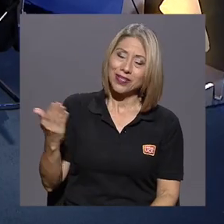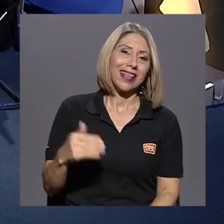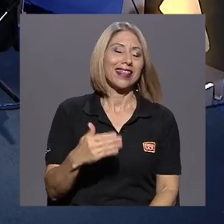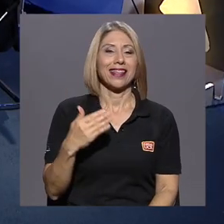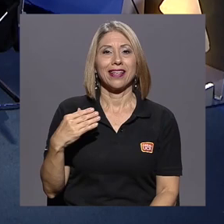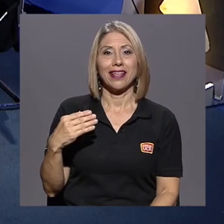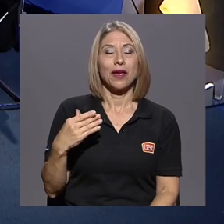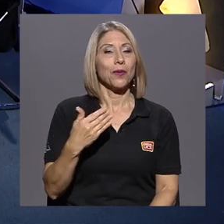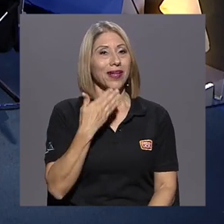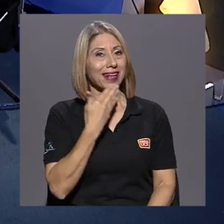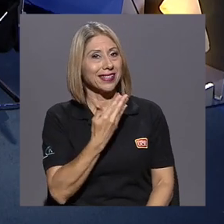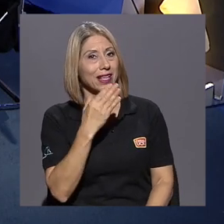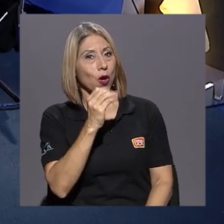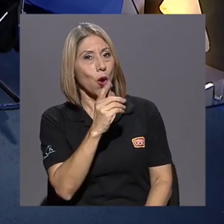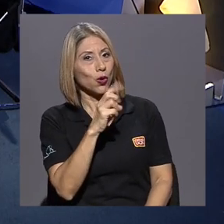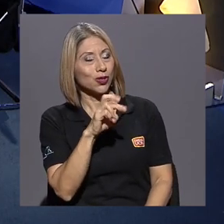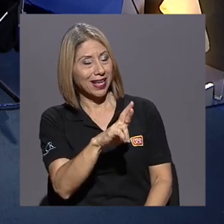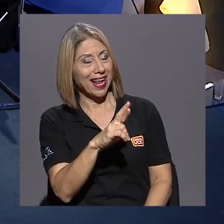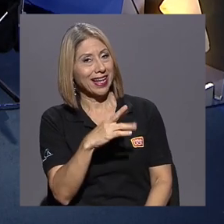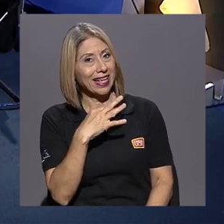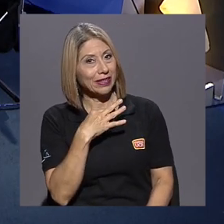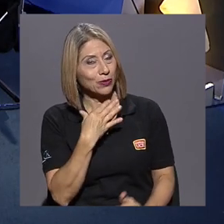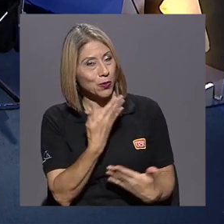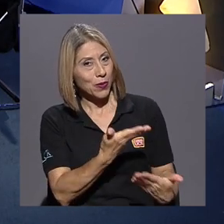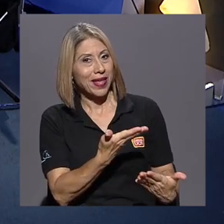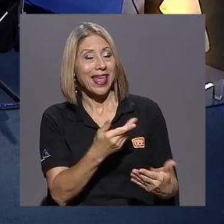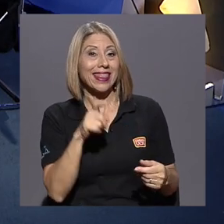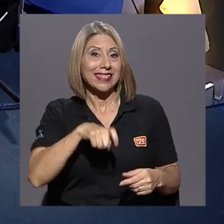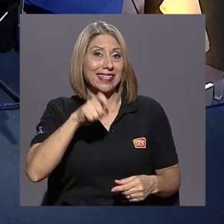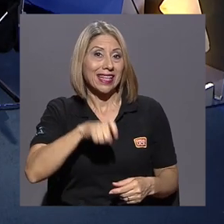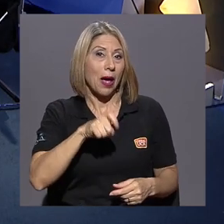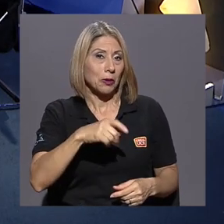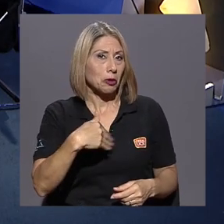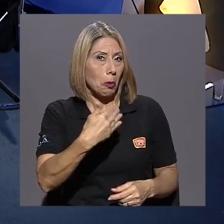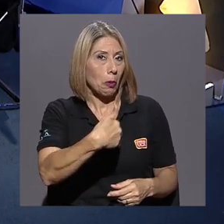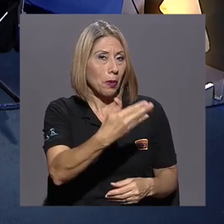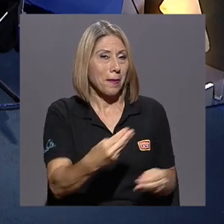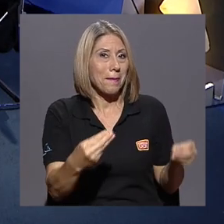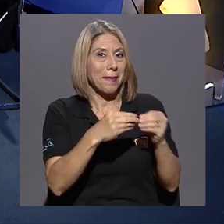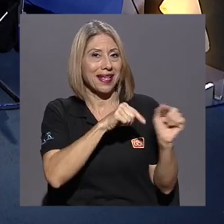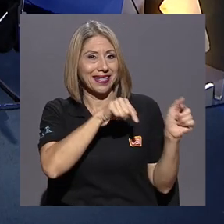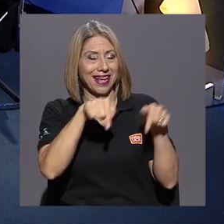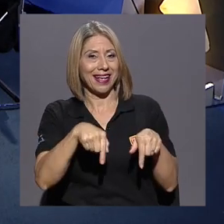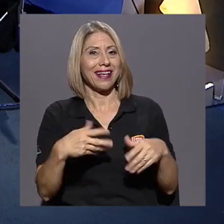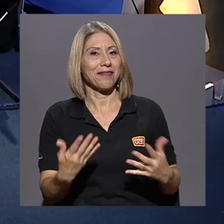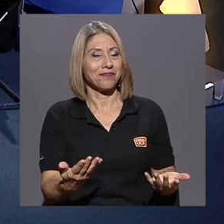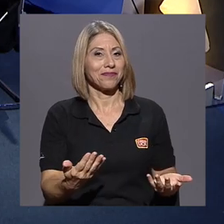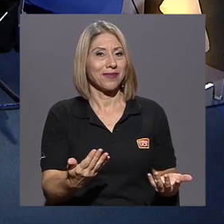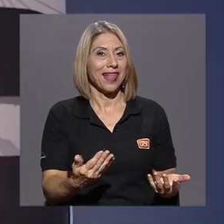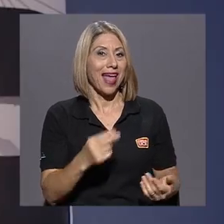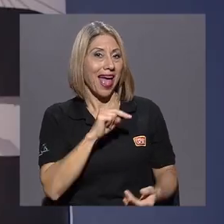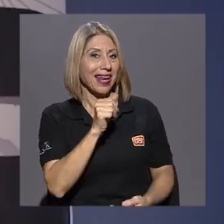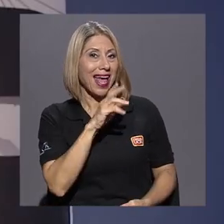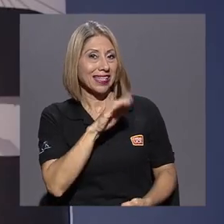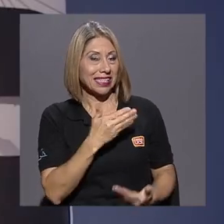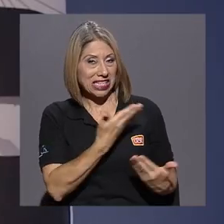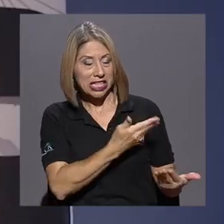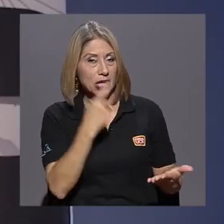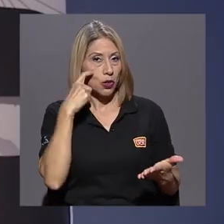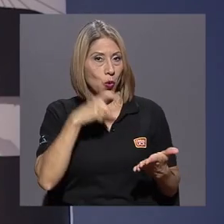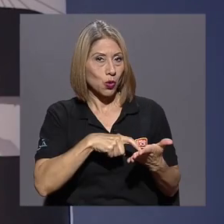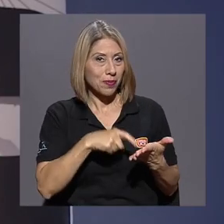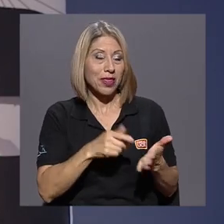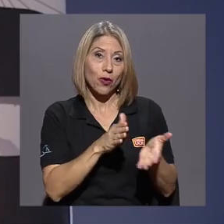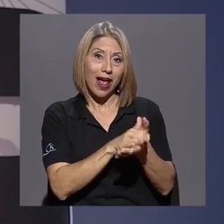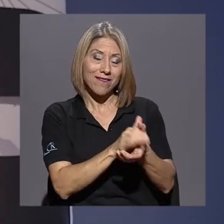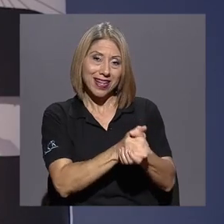por invitarnos. Don Oscar, es un placer, y bueno, necesitamos tenerlo un poco más acá en el canal. Así que a Nancy, nuestro